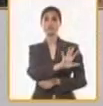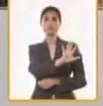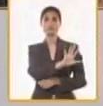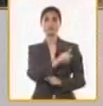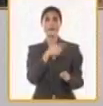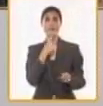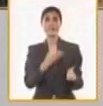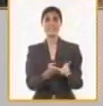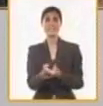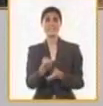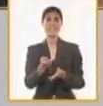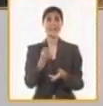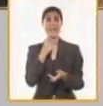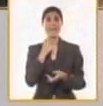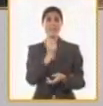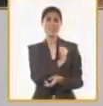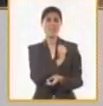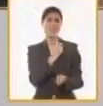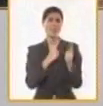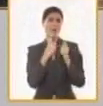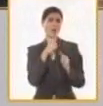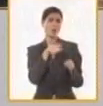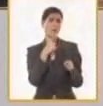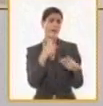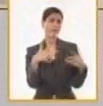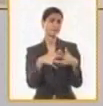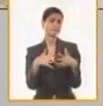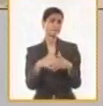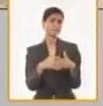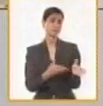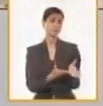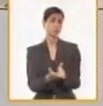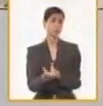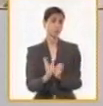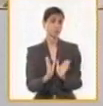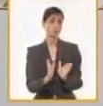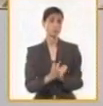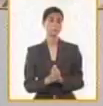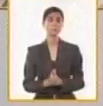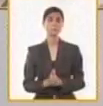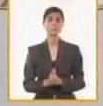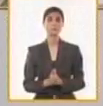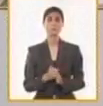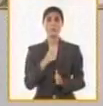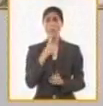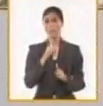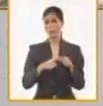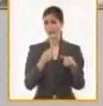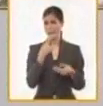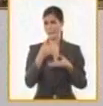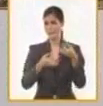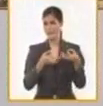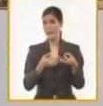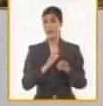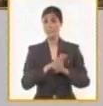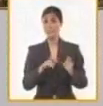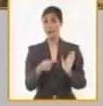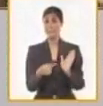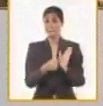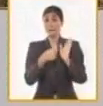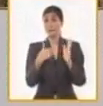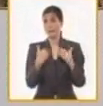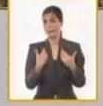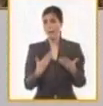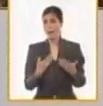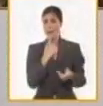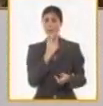que ese nivel de negociaciones avance a un ritmo mayor. ¿Por qué lo digo? Ese mismo detalle de querer